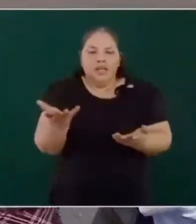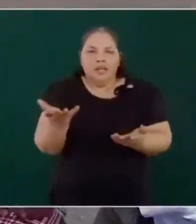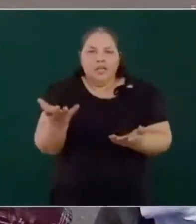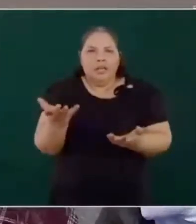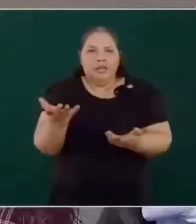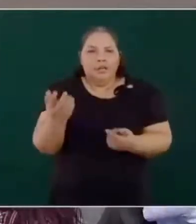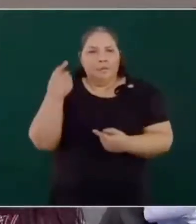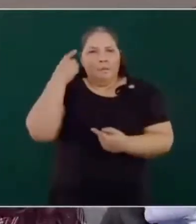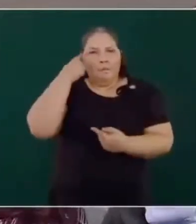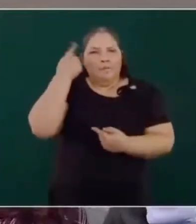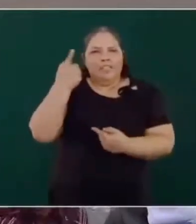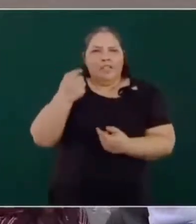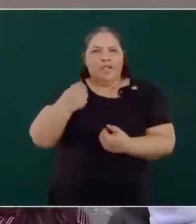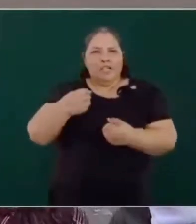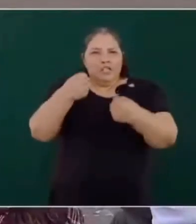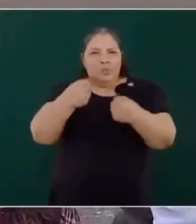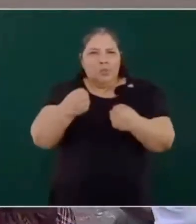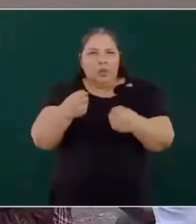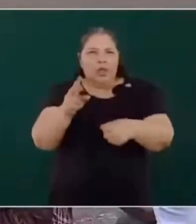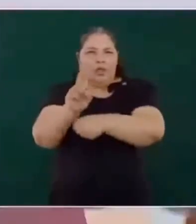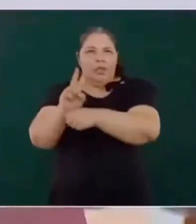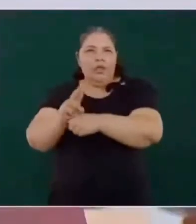de seguridad?